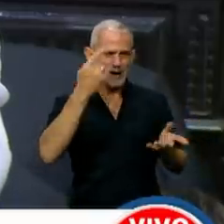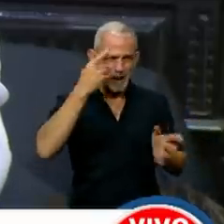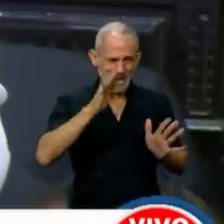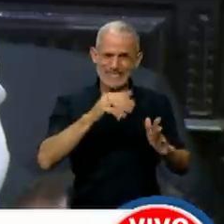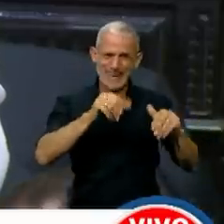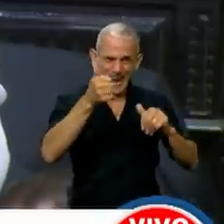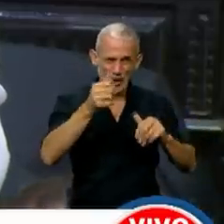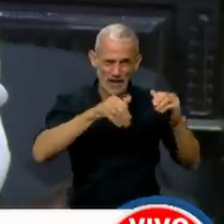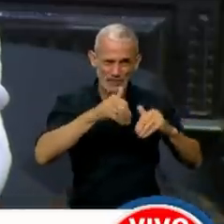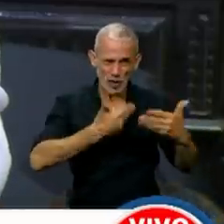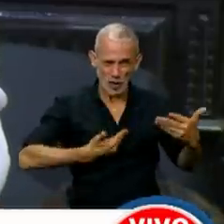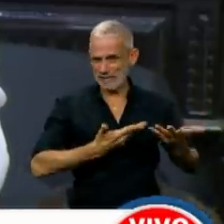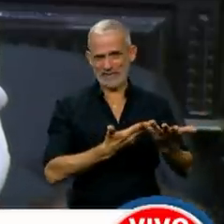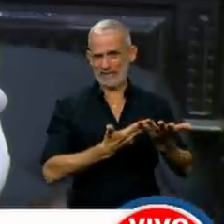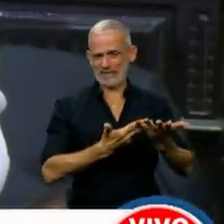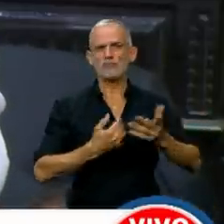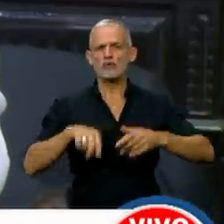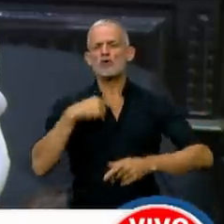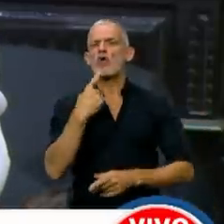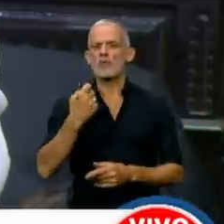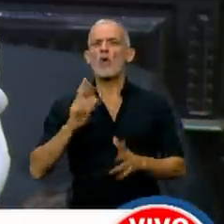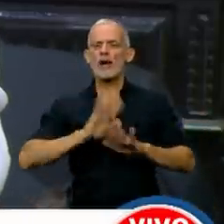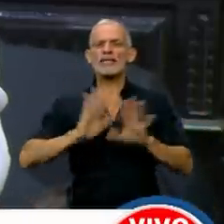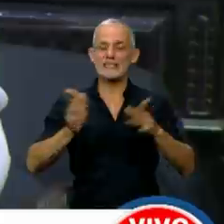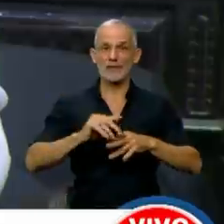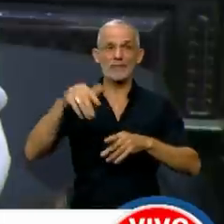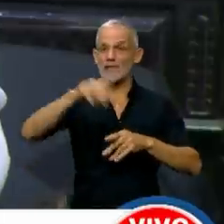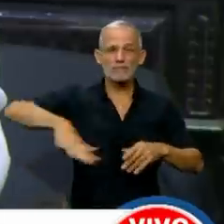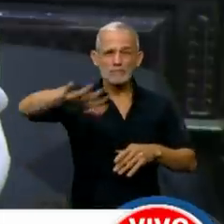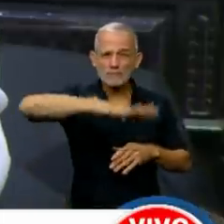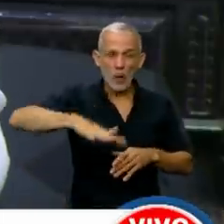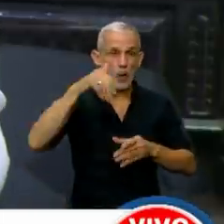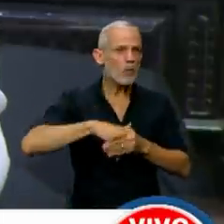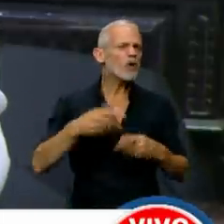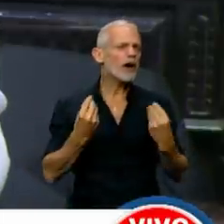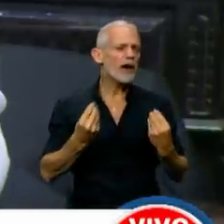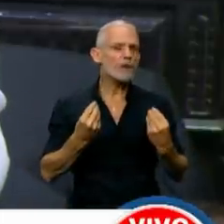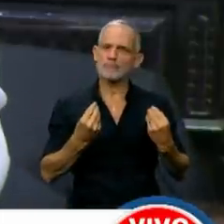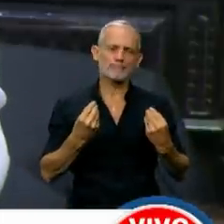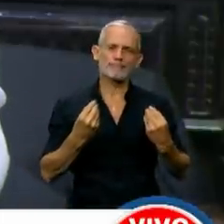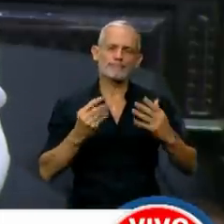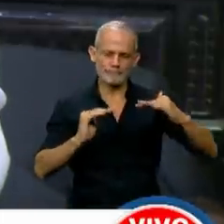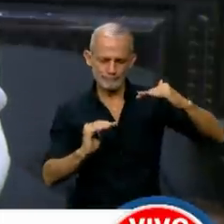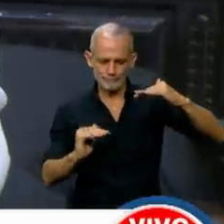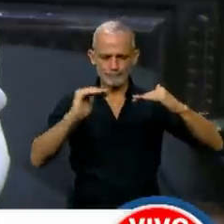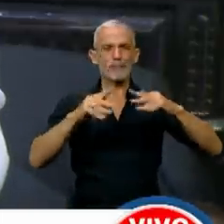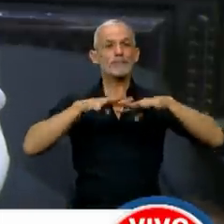me parece que todos nos dimos cuenta de eso que lo que votó la sociedad fue que esta cámara tenía que funcionar